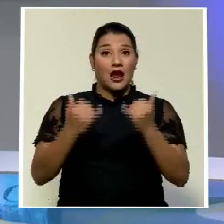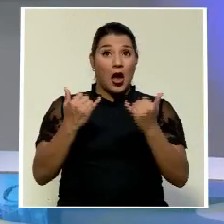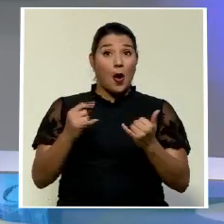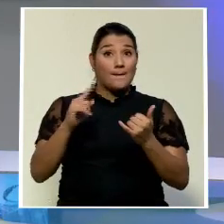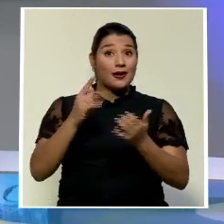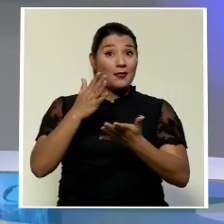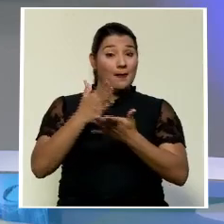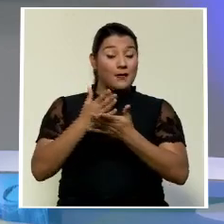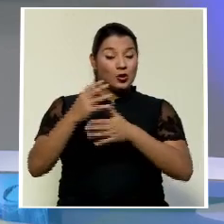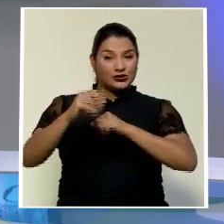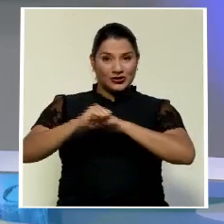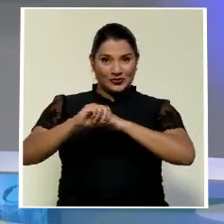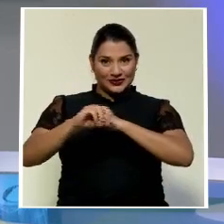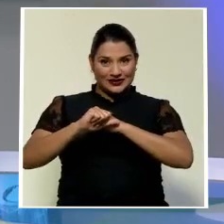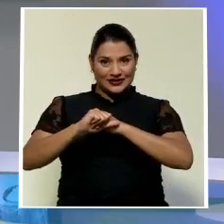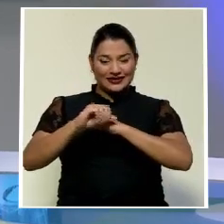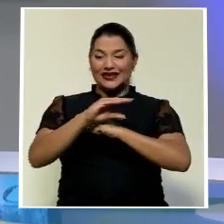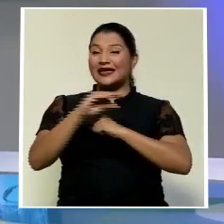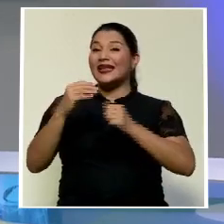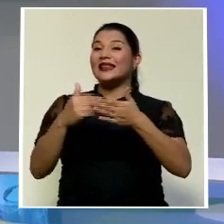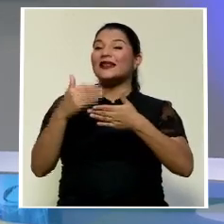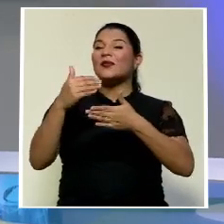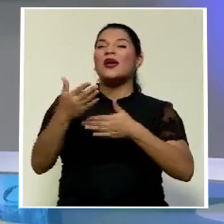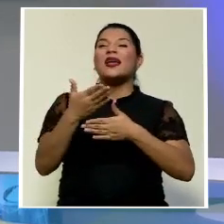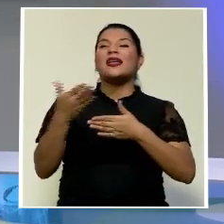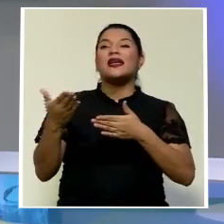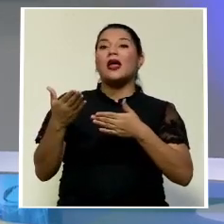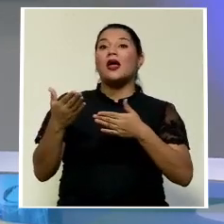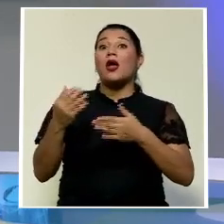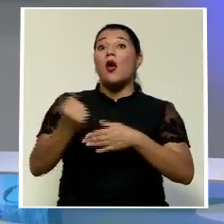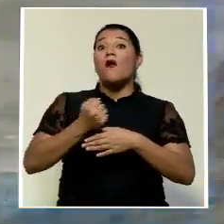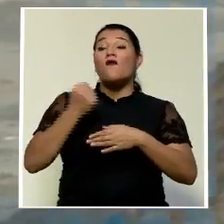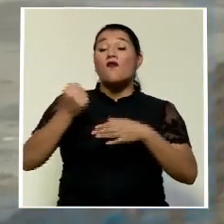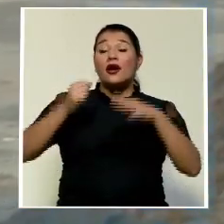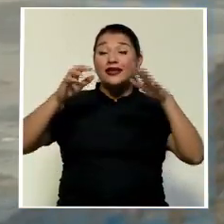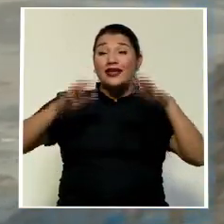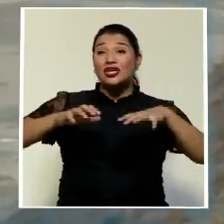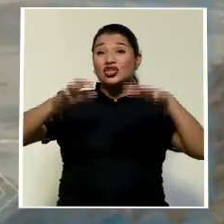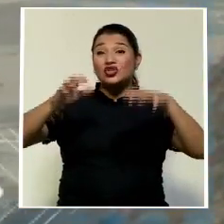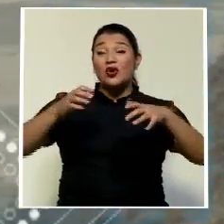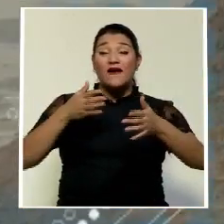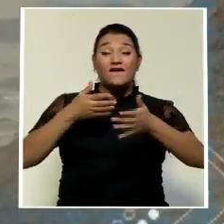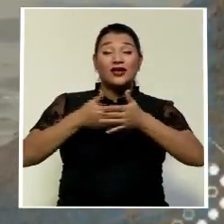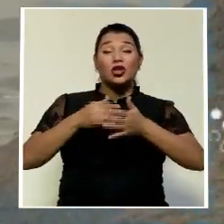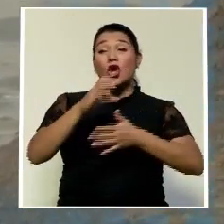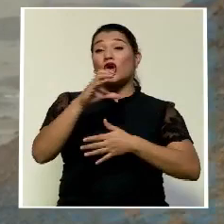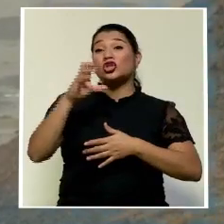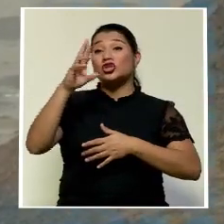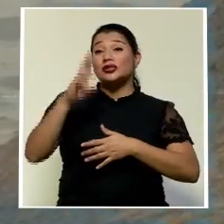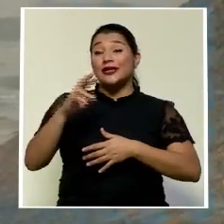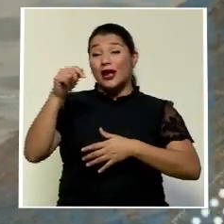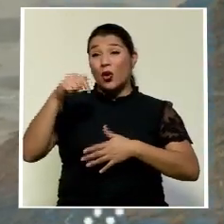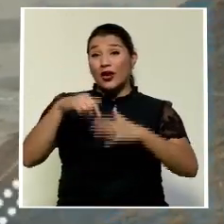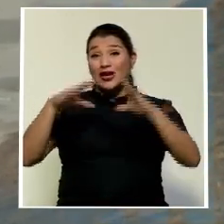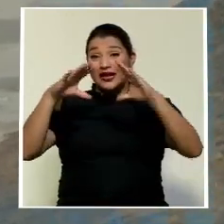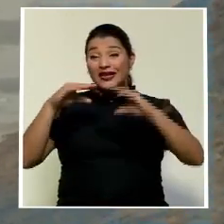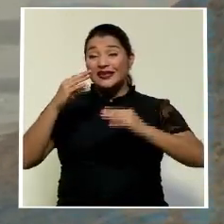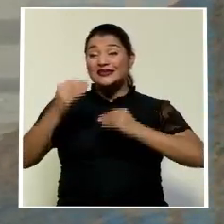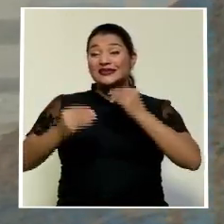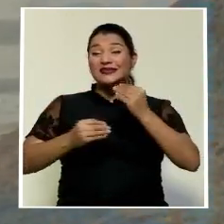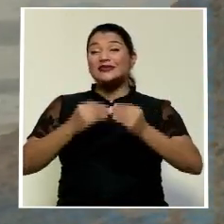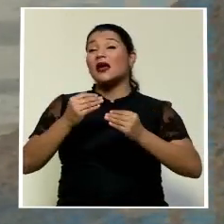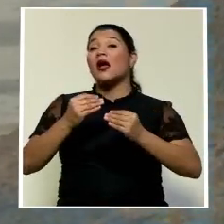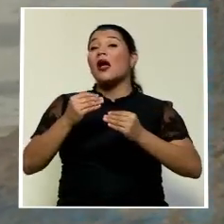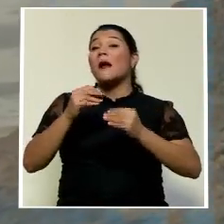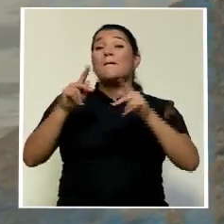Hacemos la primera pausa y al volver, los fuertes aguaceros que afectaron al país esta tarde provocaron